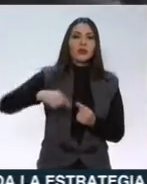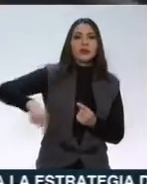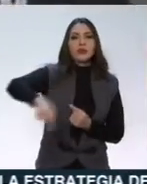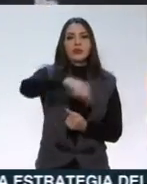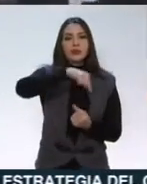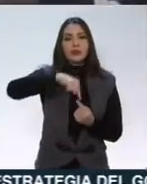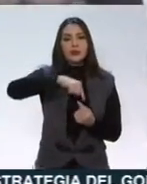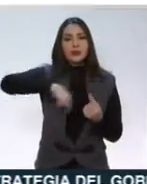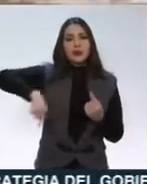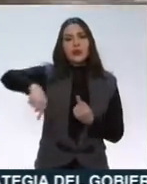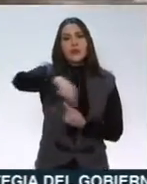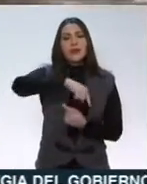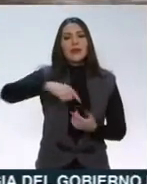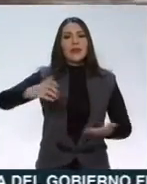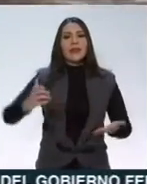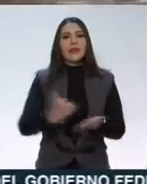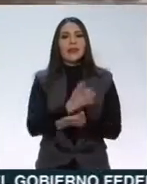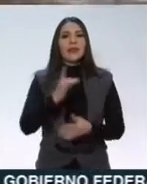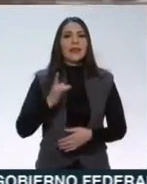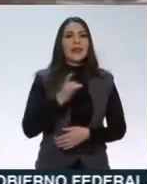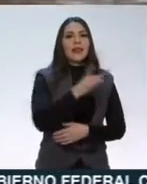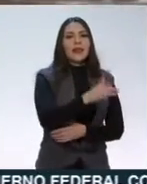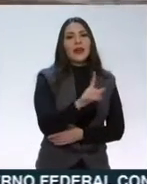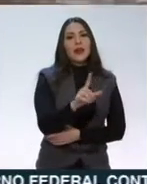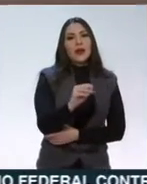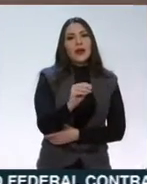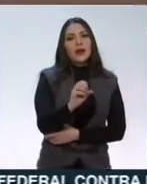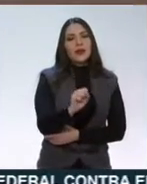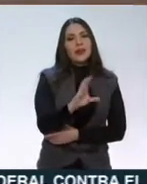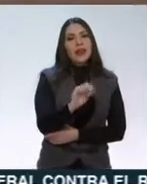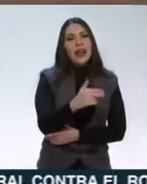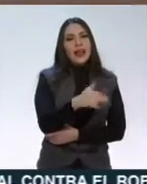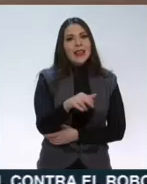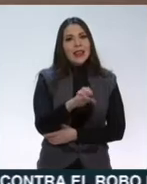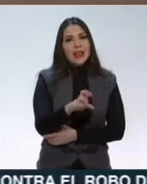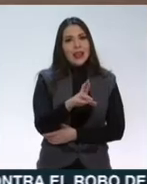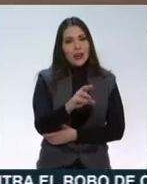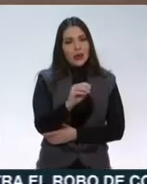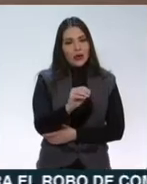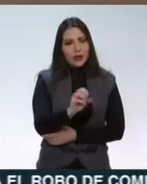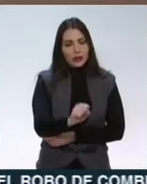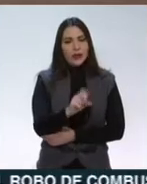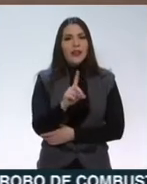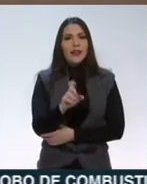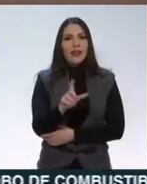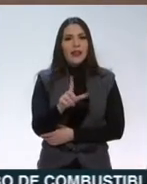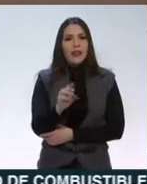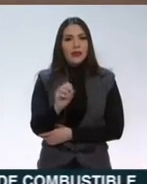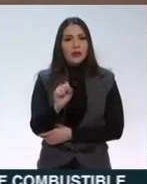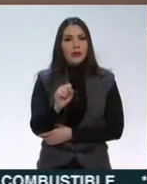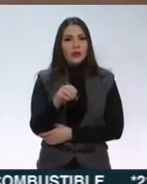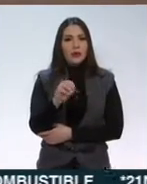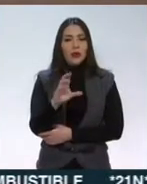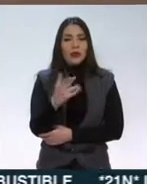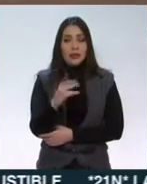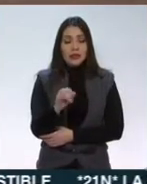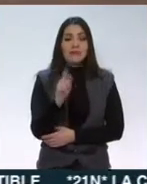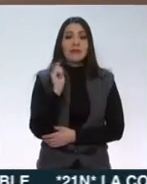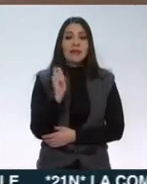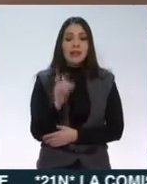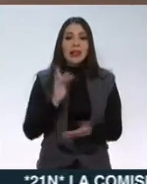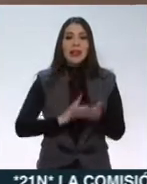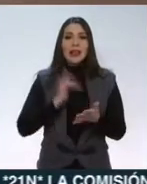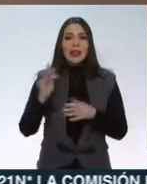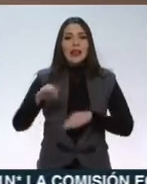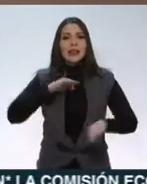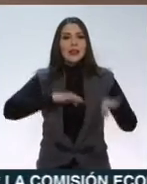con 2-0 a los Mochis, a los Cañeros de los Mochis, gracias por supuesto al trabajo monticular